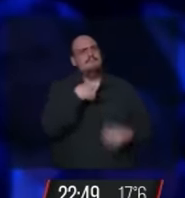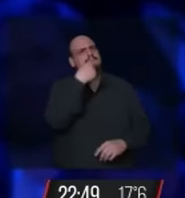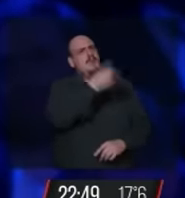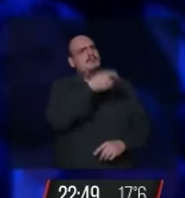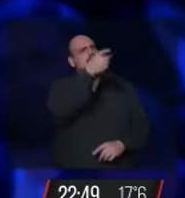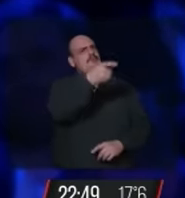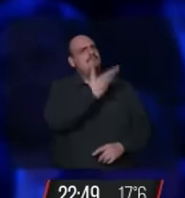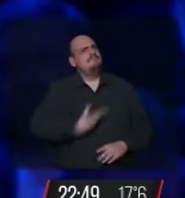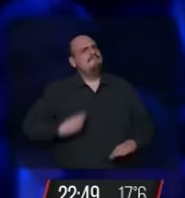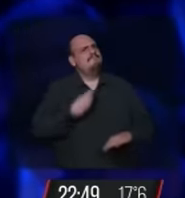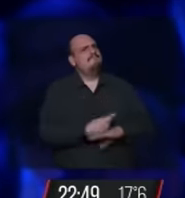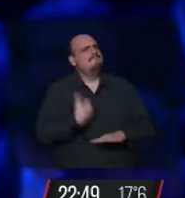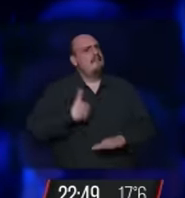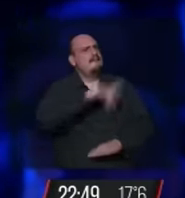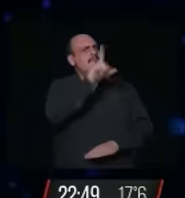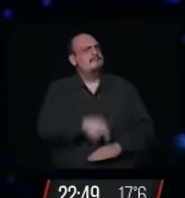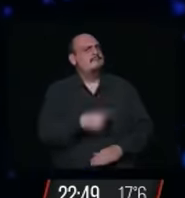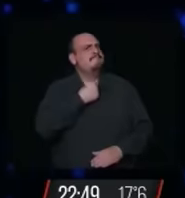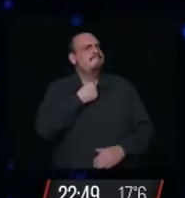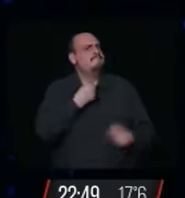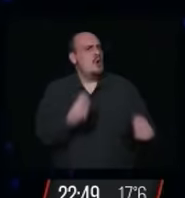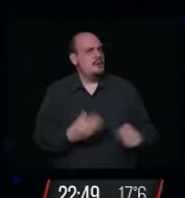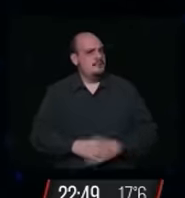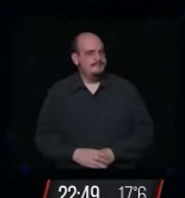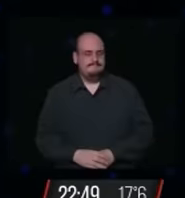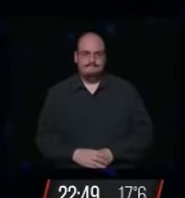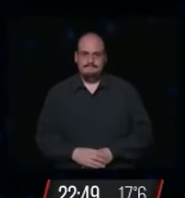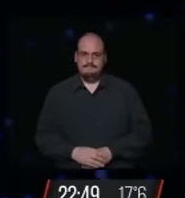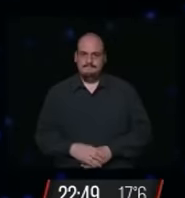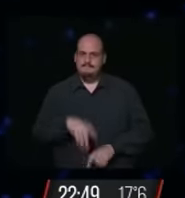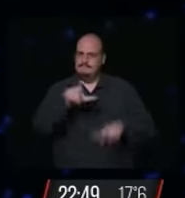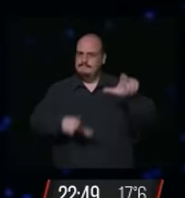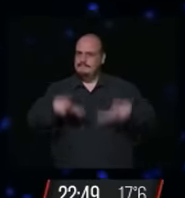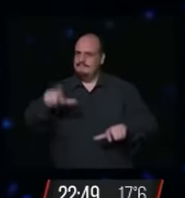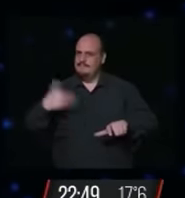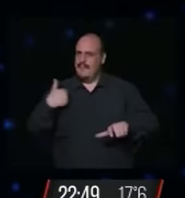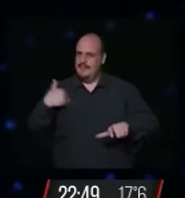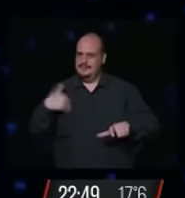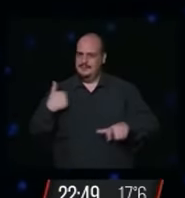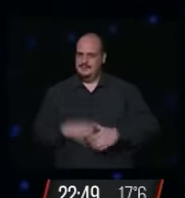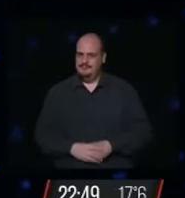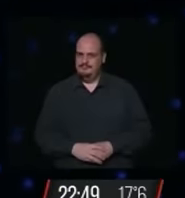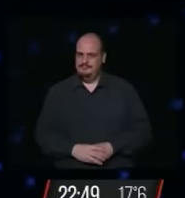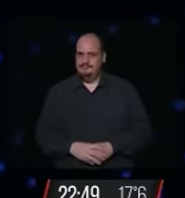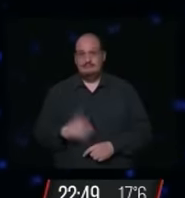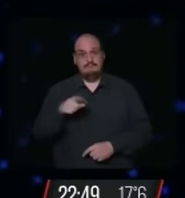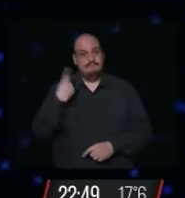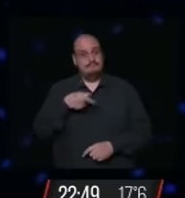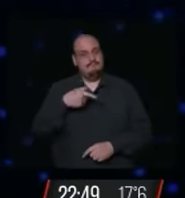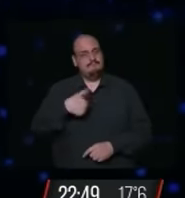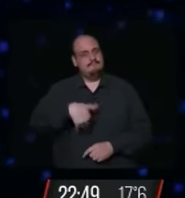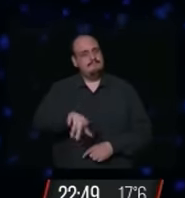¿por qué quiere ser presidente de la Nación? Argentinos. Nos encontramos frente a la elección